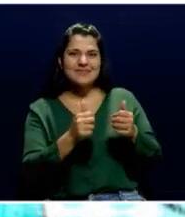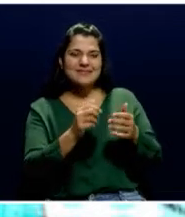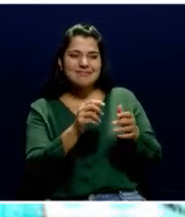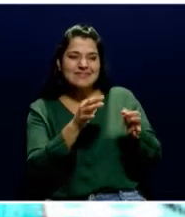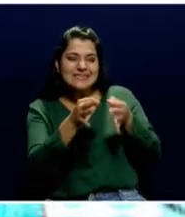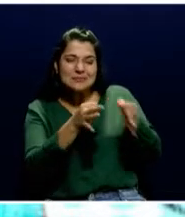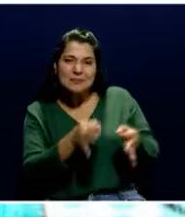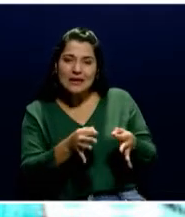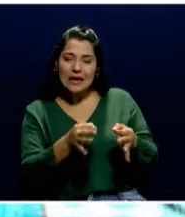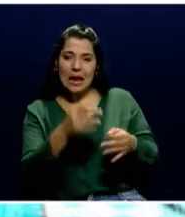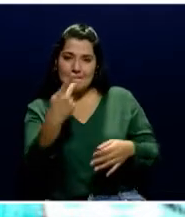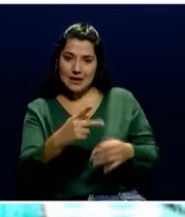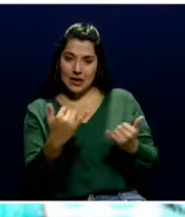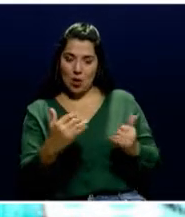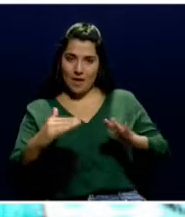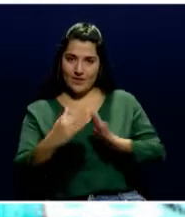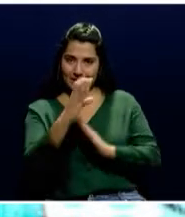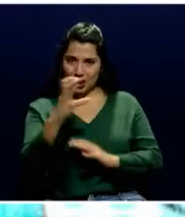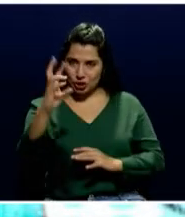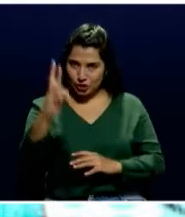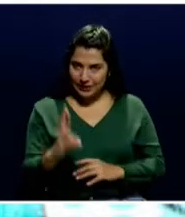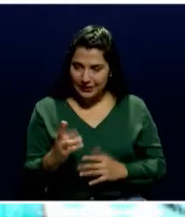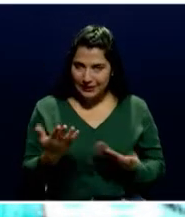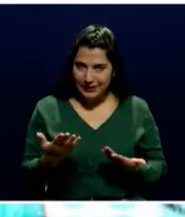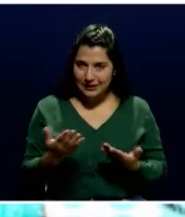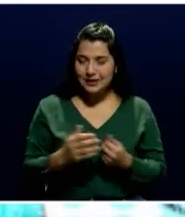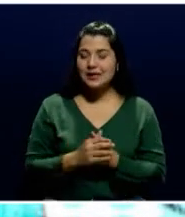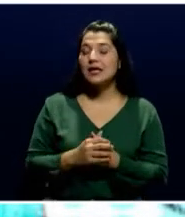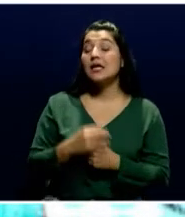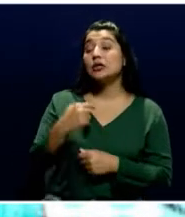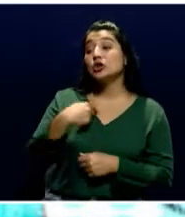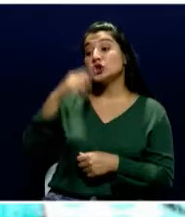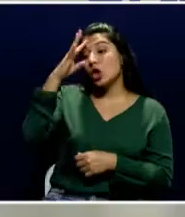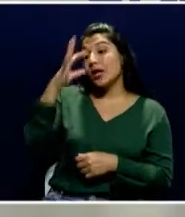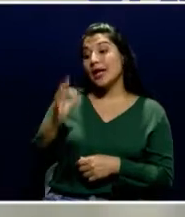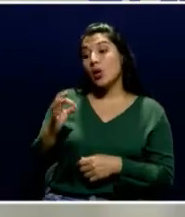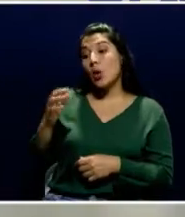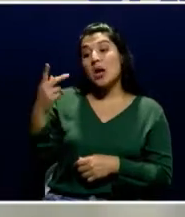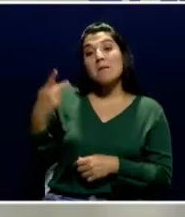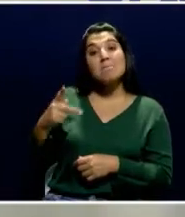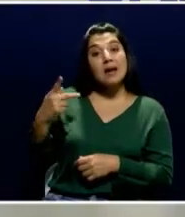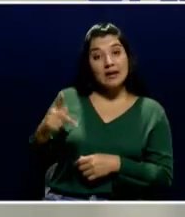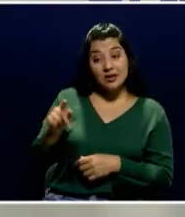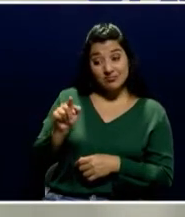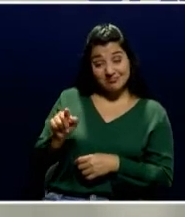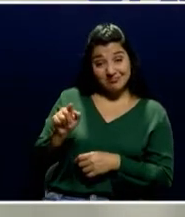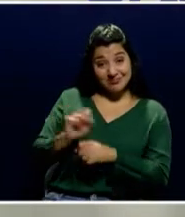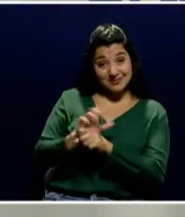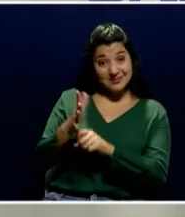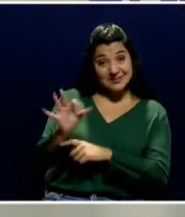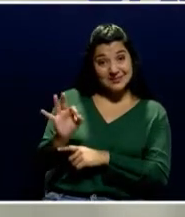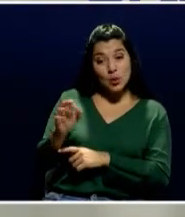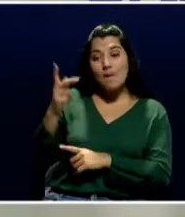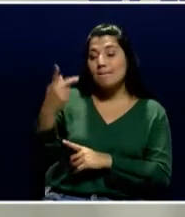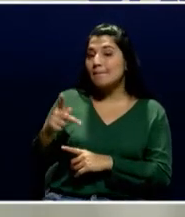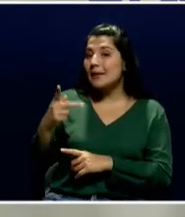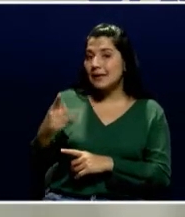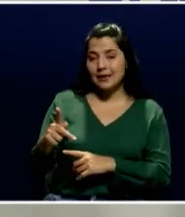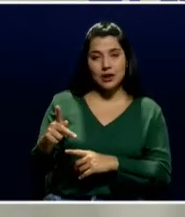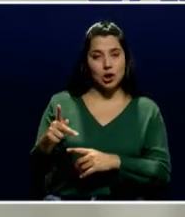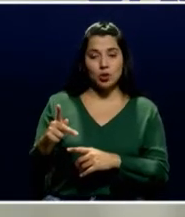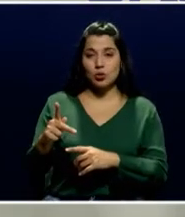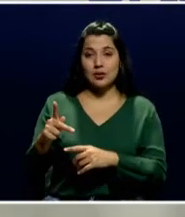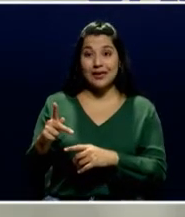Bueno, en primera instancia yo creo que es un peligro al que en general en el mundo es la primera vez que